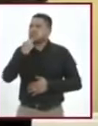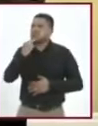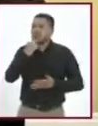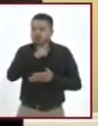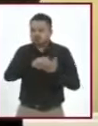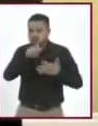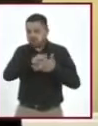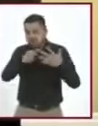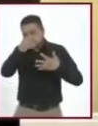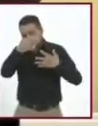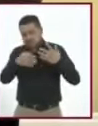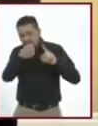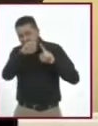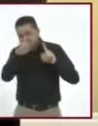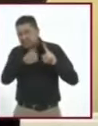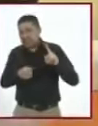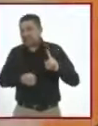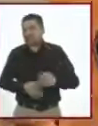guiones.